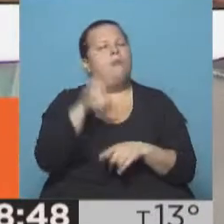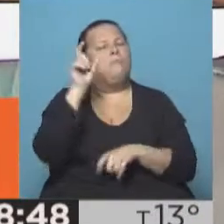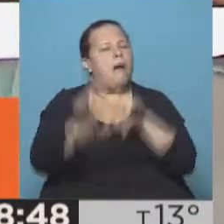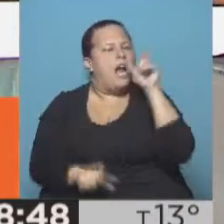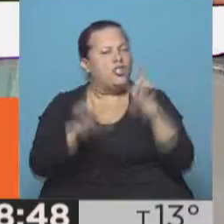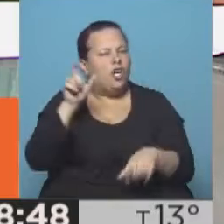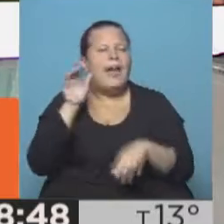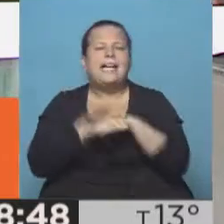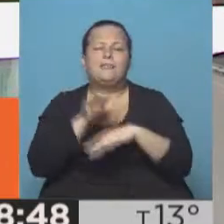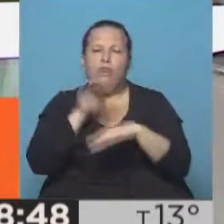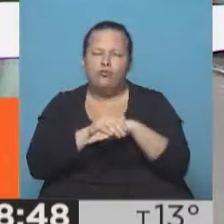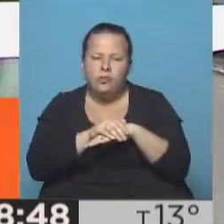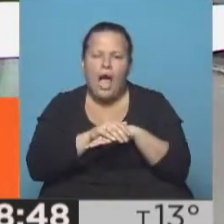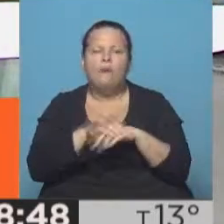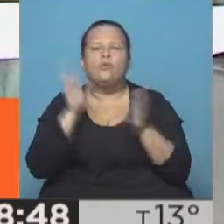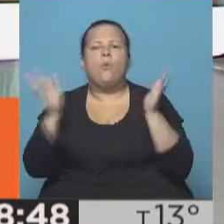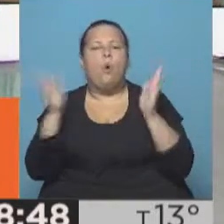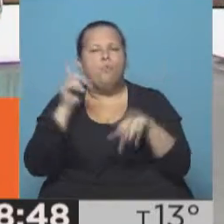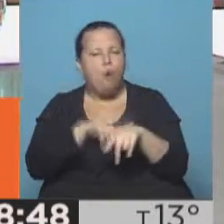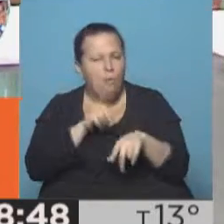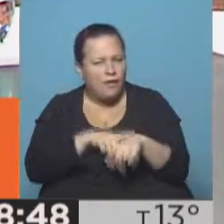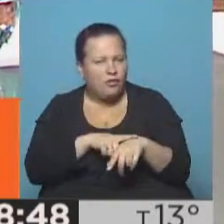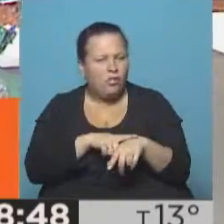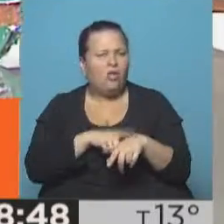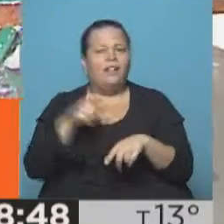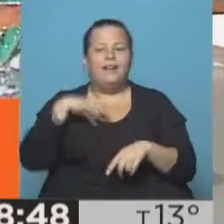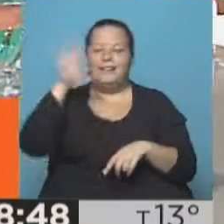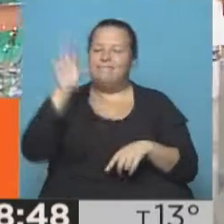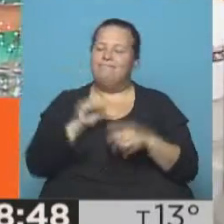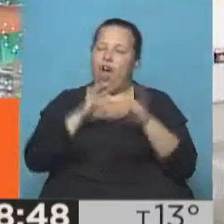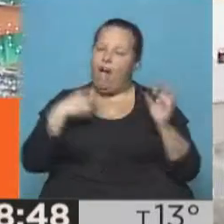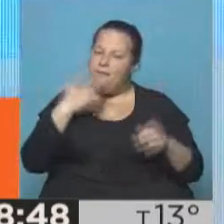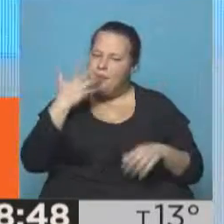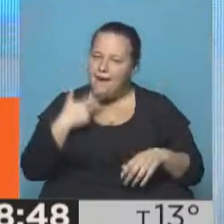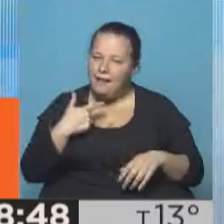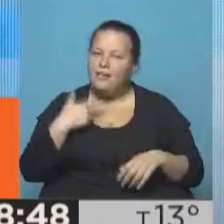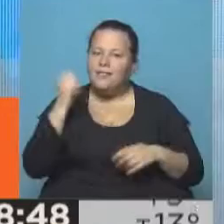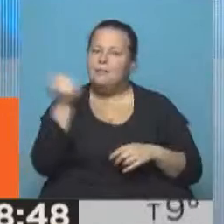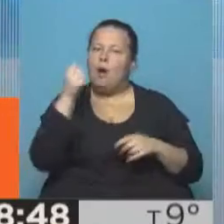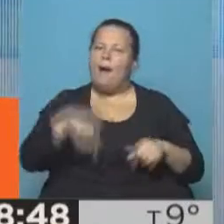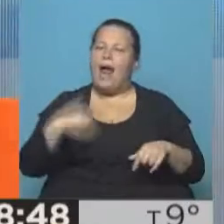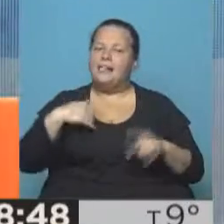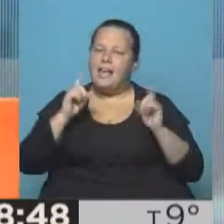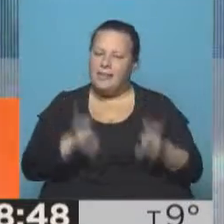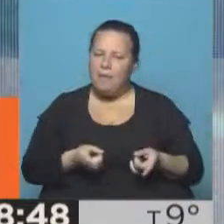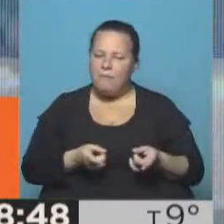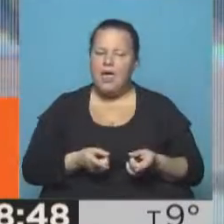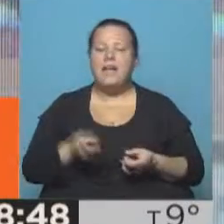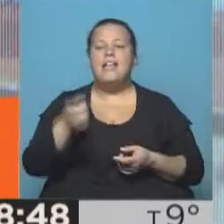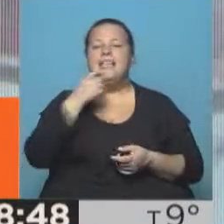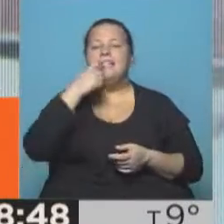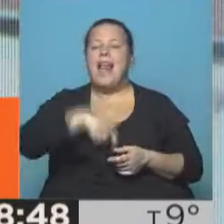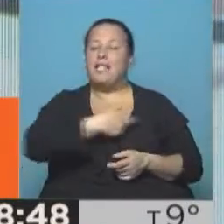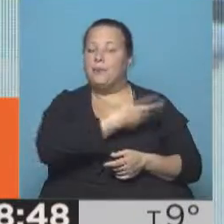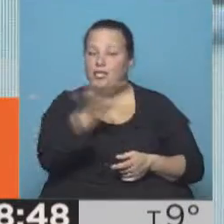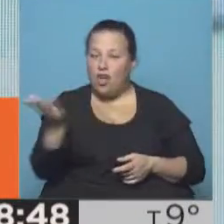gente comprometida en un proceso. Yo traje una frase que me encantó, que sirve para nosotros. Cuando las